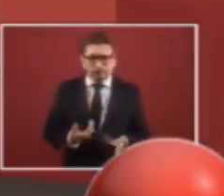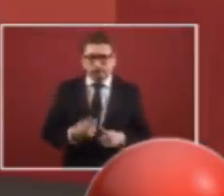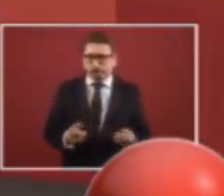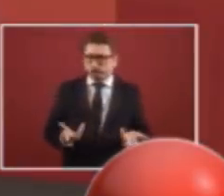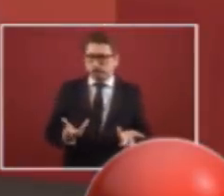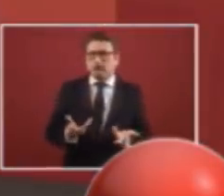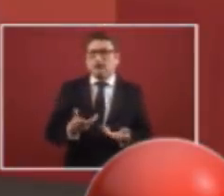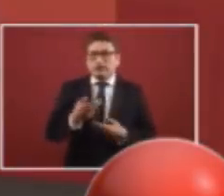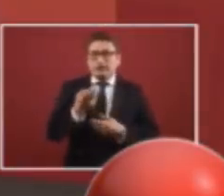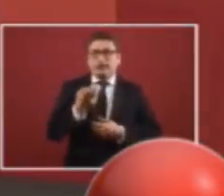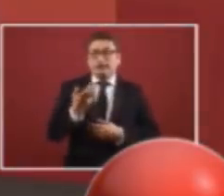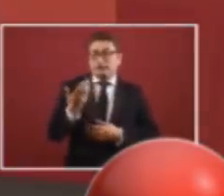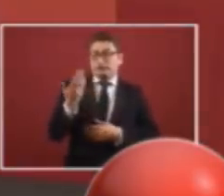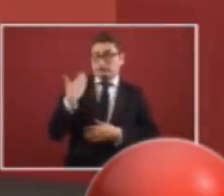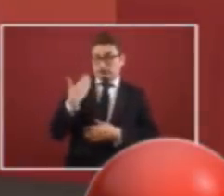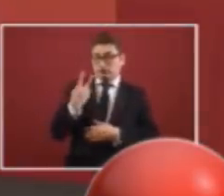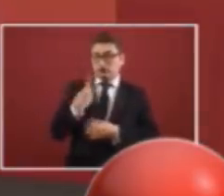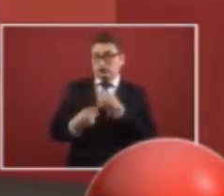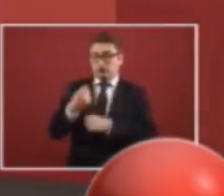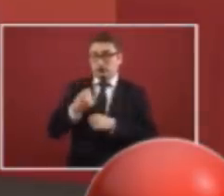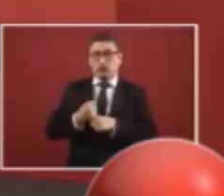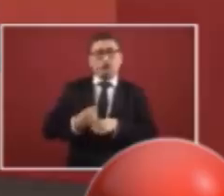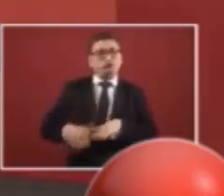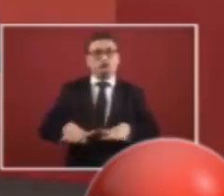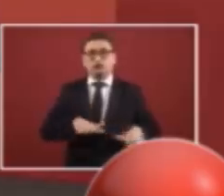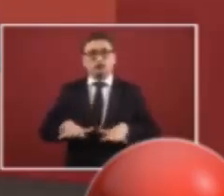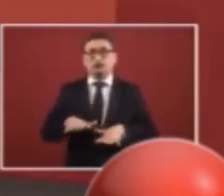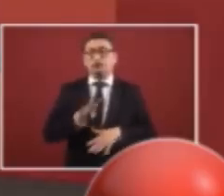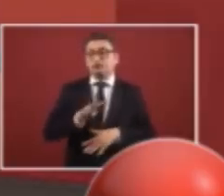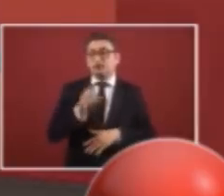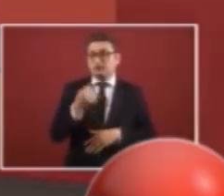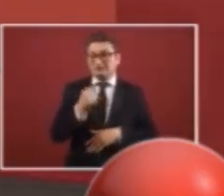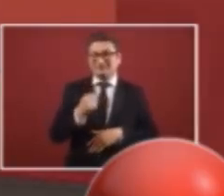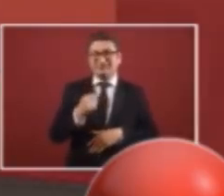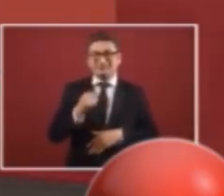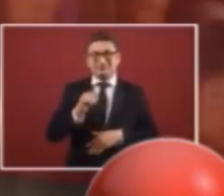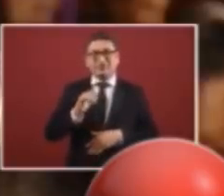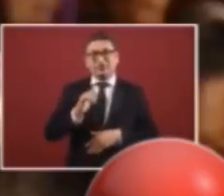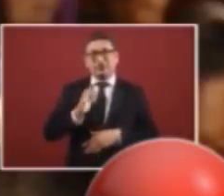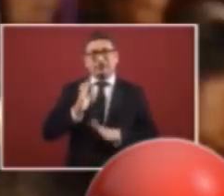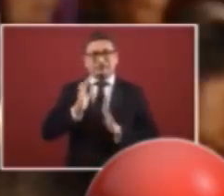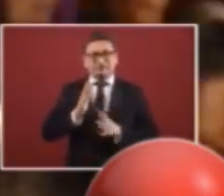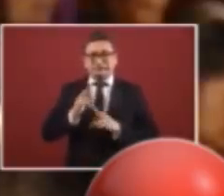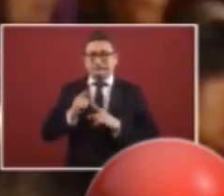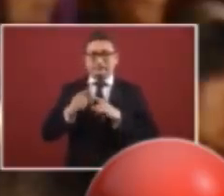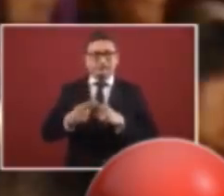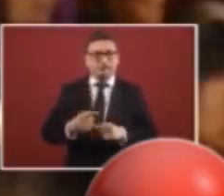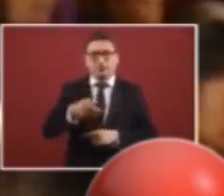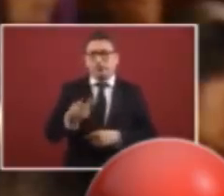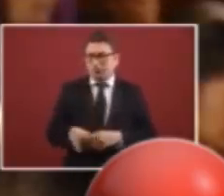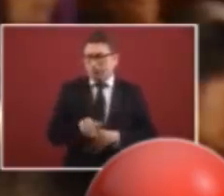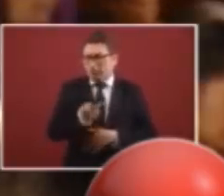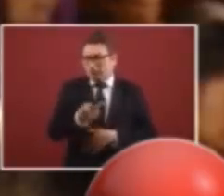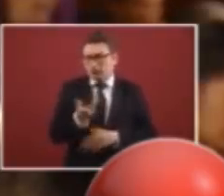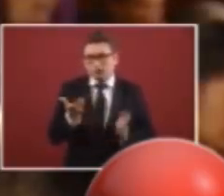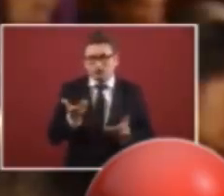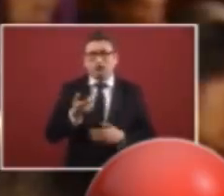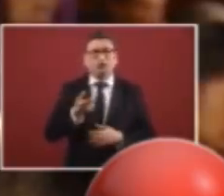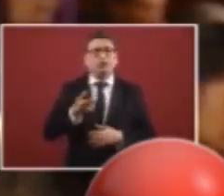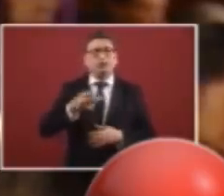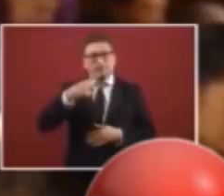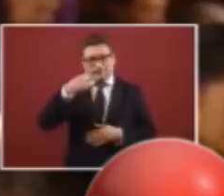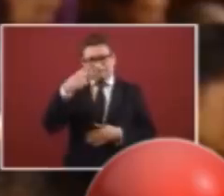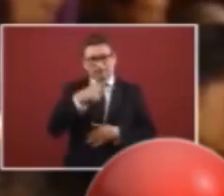años del terremoto del 19 de septiembre y me gustaría preguntarle si ya el mexicano de a